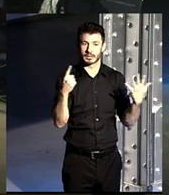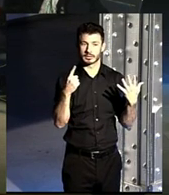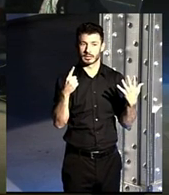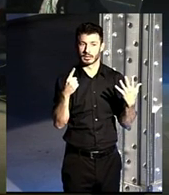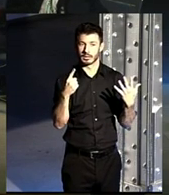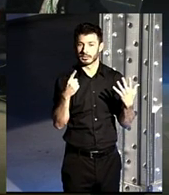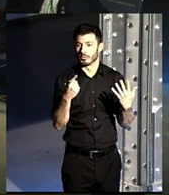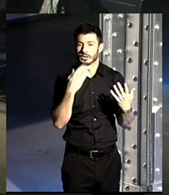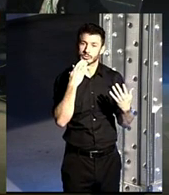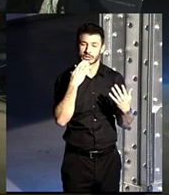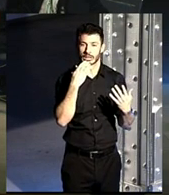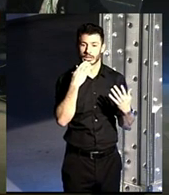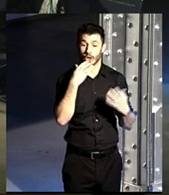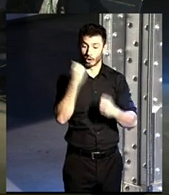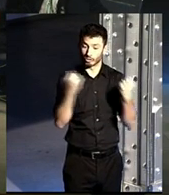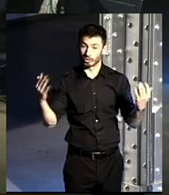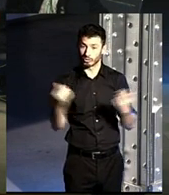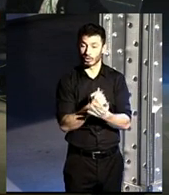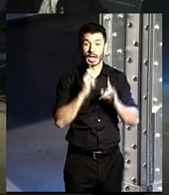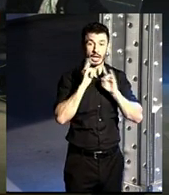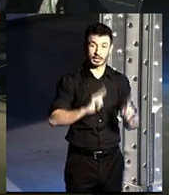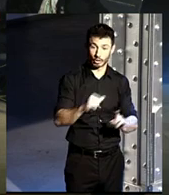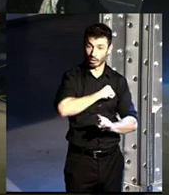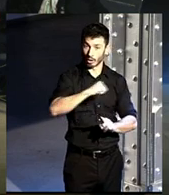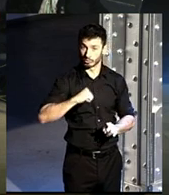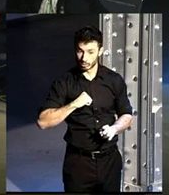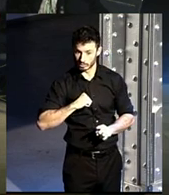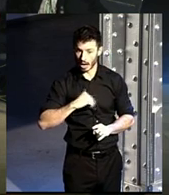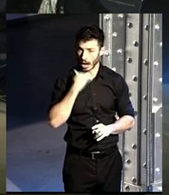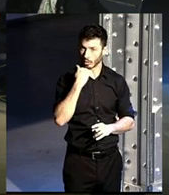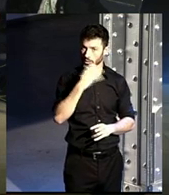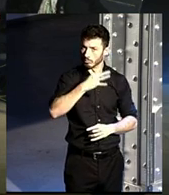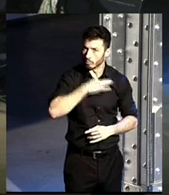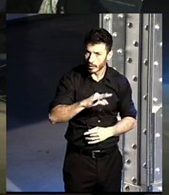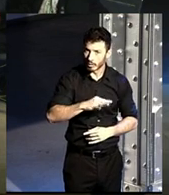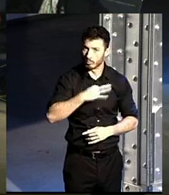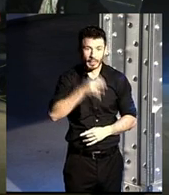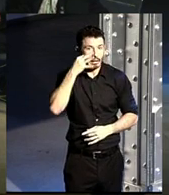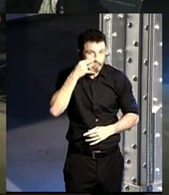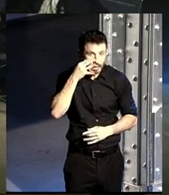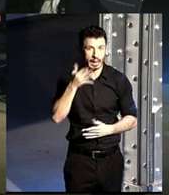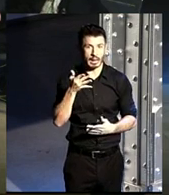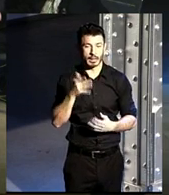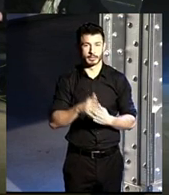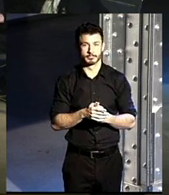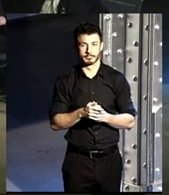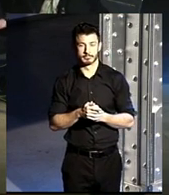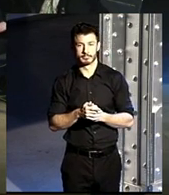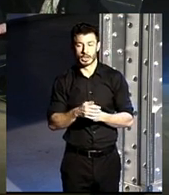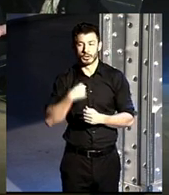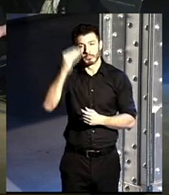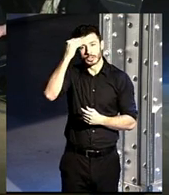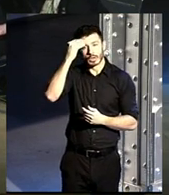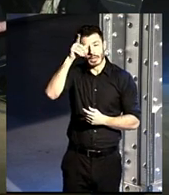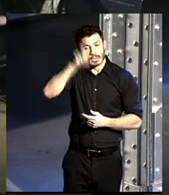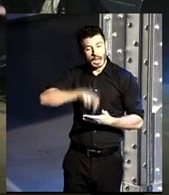eléctricos y autónomos, que es algo viable, posible, verosímil, pero estaba a un paso. Yo creo que el lector contemporáneo